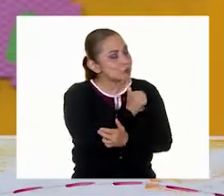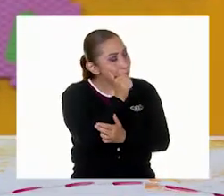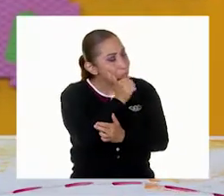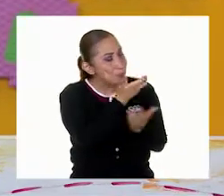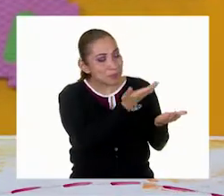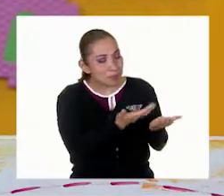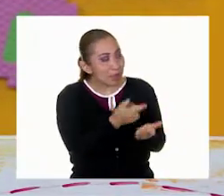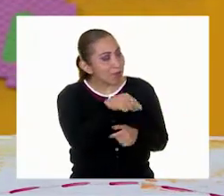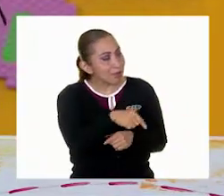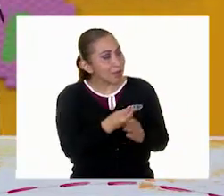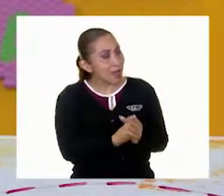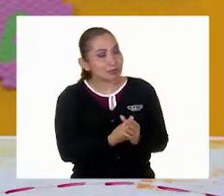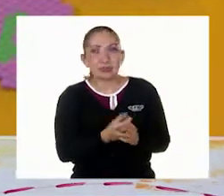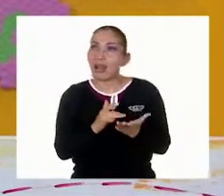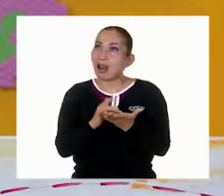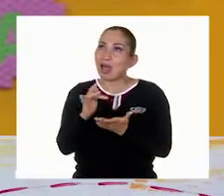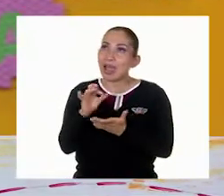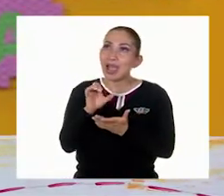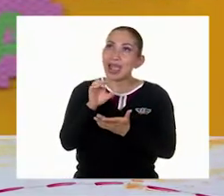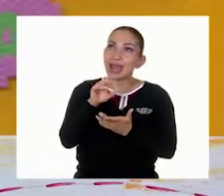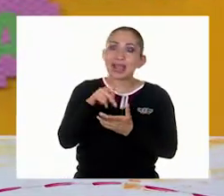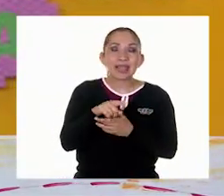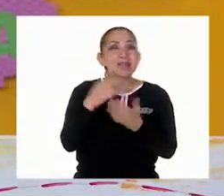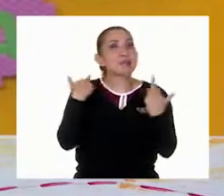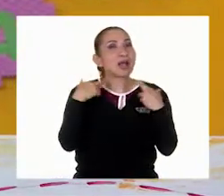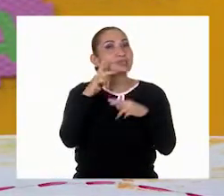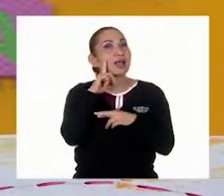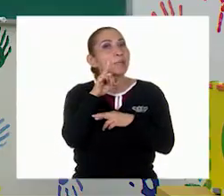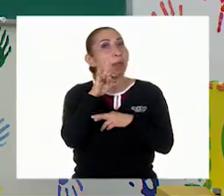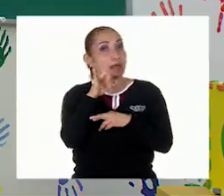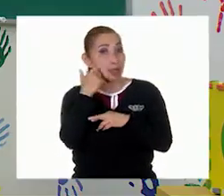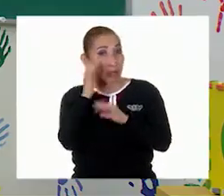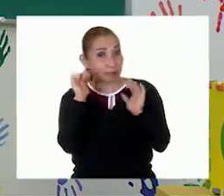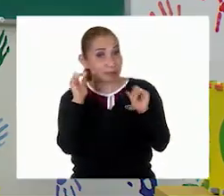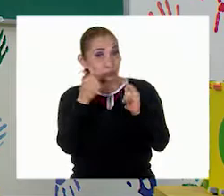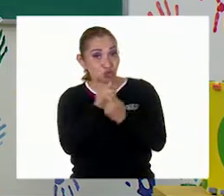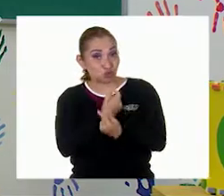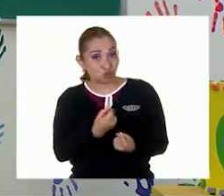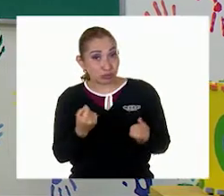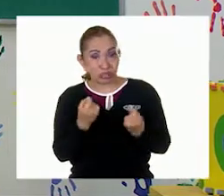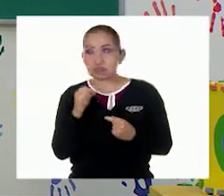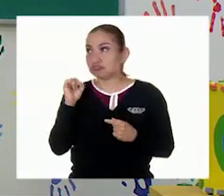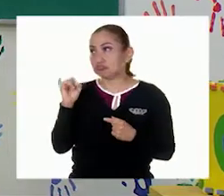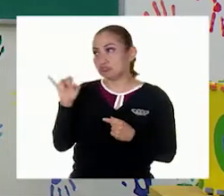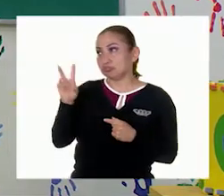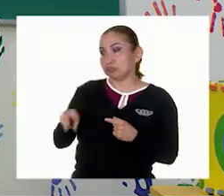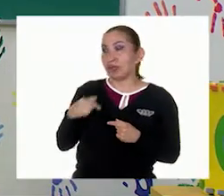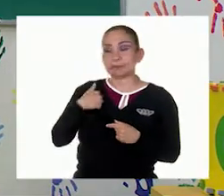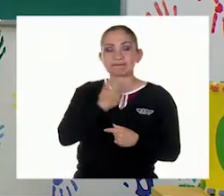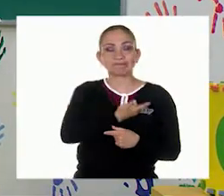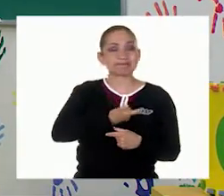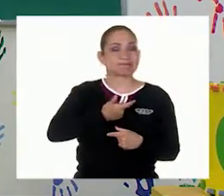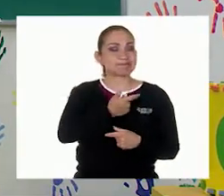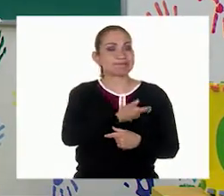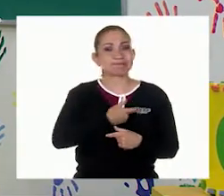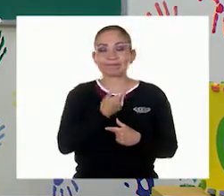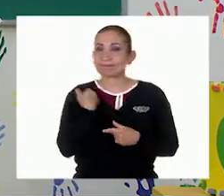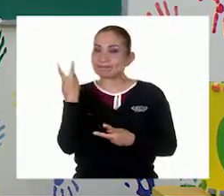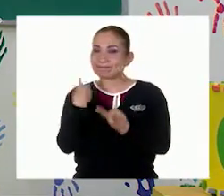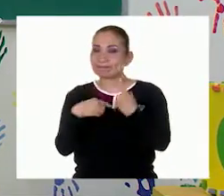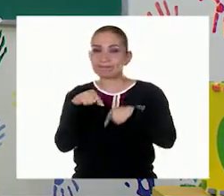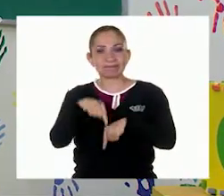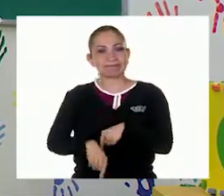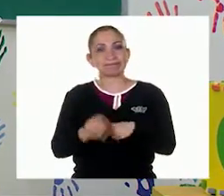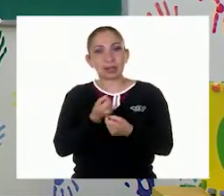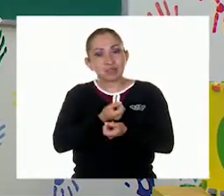que estuvieras en esta clase. Gracias, Eric. Y maestra Marina, ¿quiere despedirse de las niñas y los niños? Claro que sí. Me dio muchísimo gusto estar con